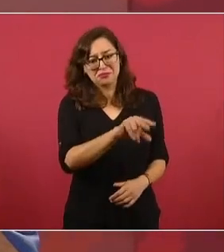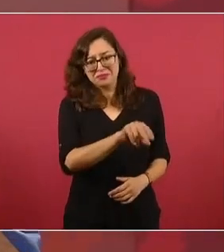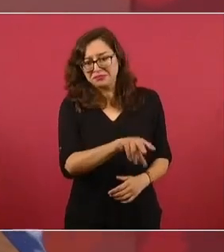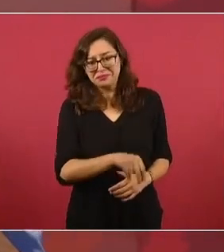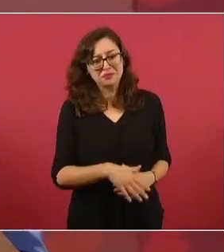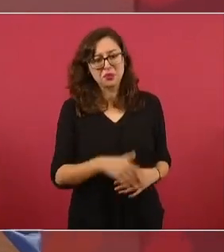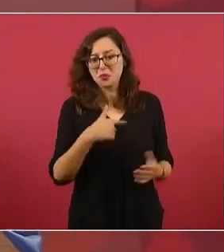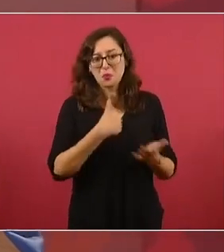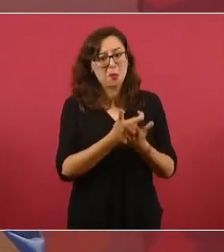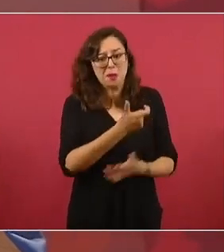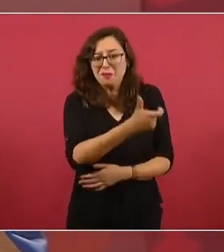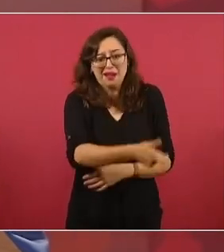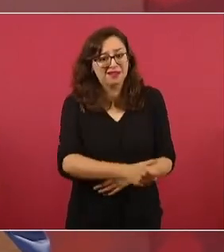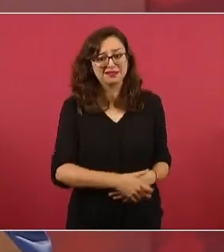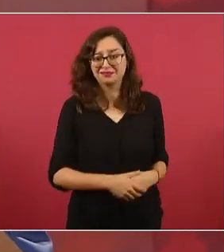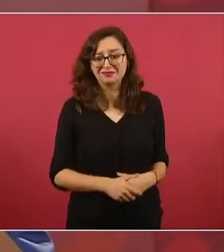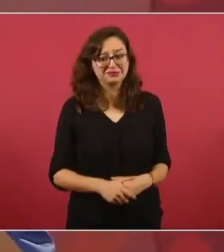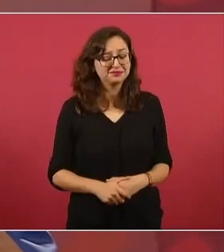eso no